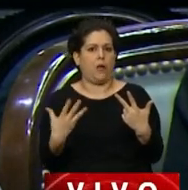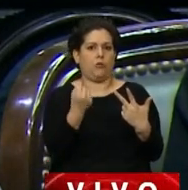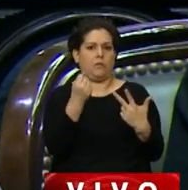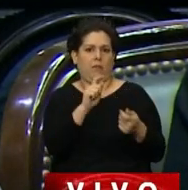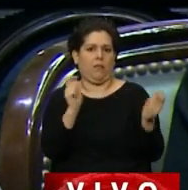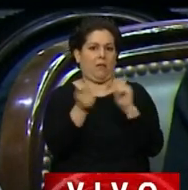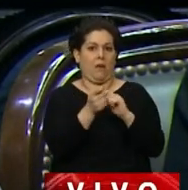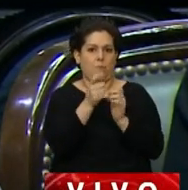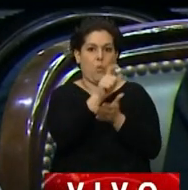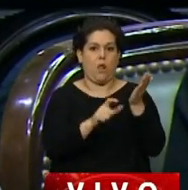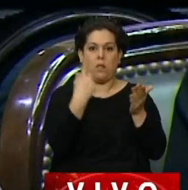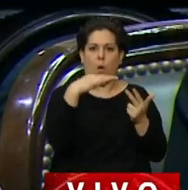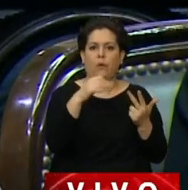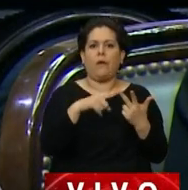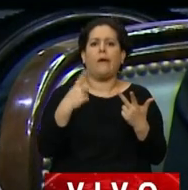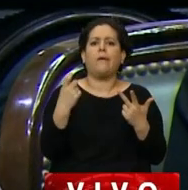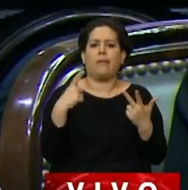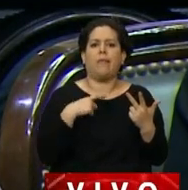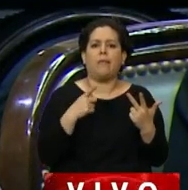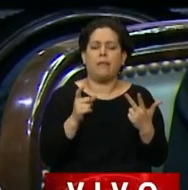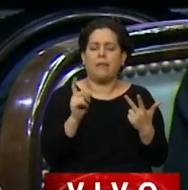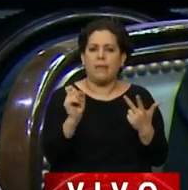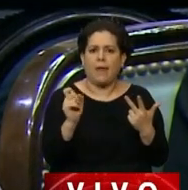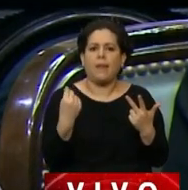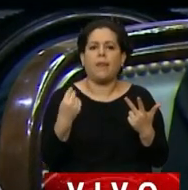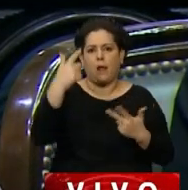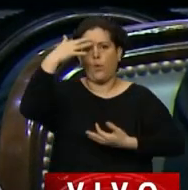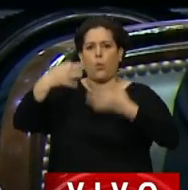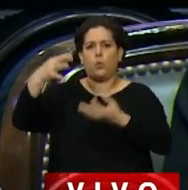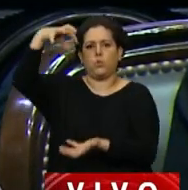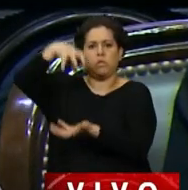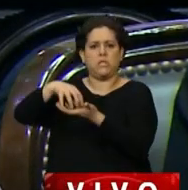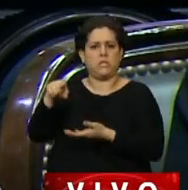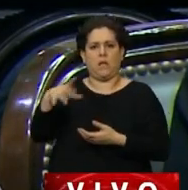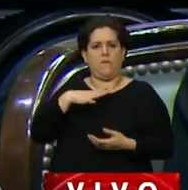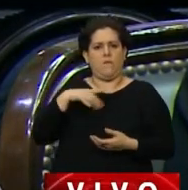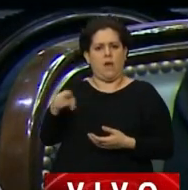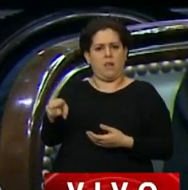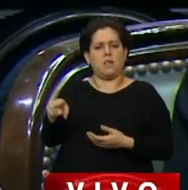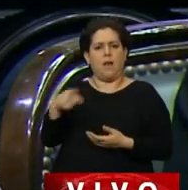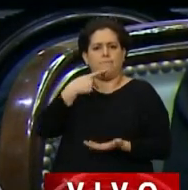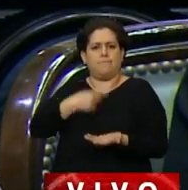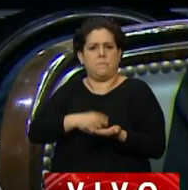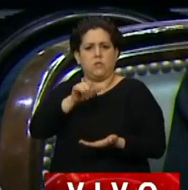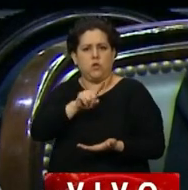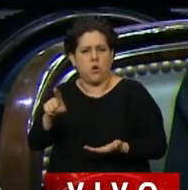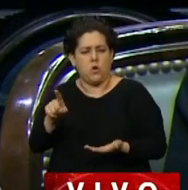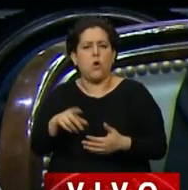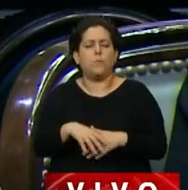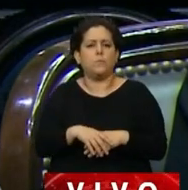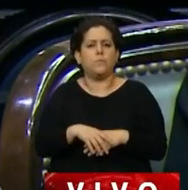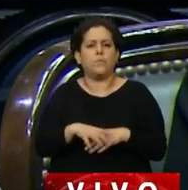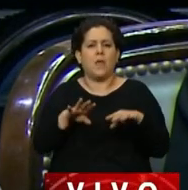boleta única de papel, era la justicia, que en una acordada la Cámara Electoral